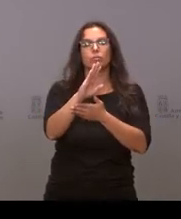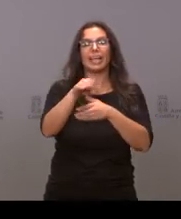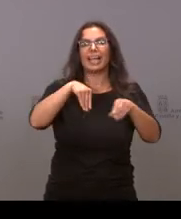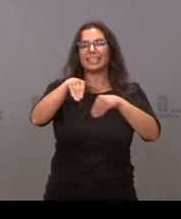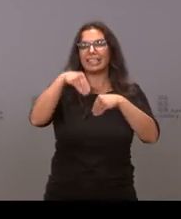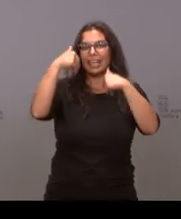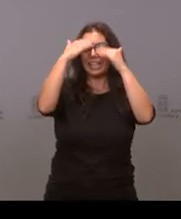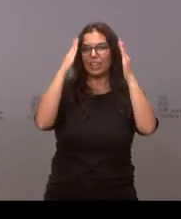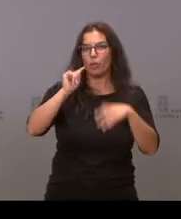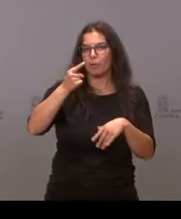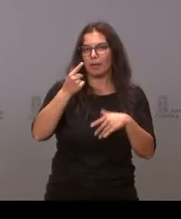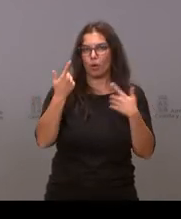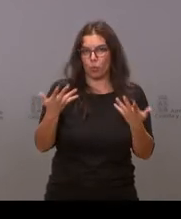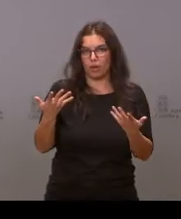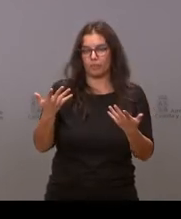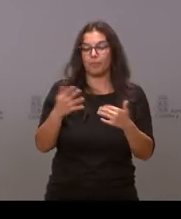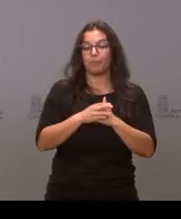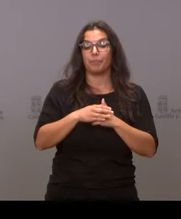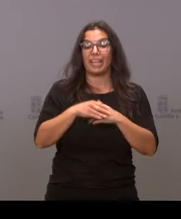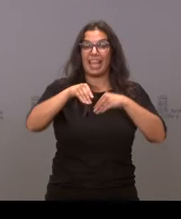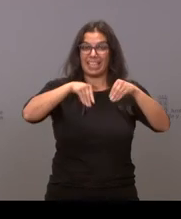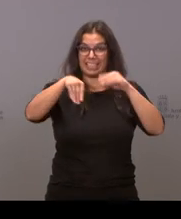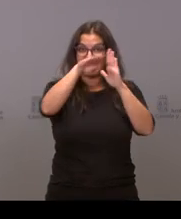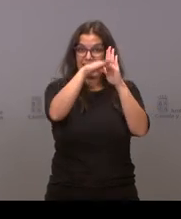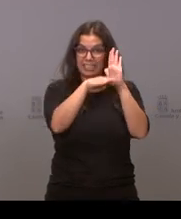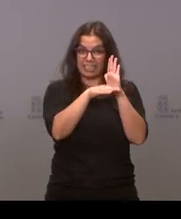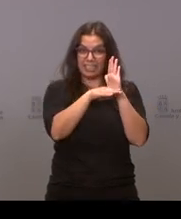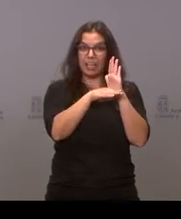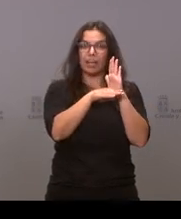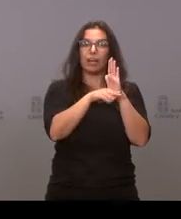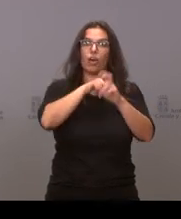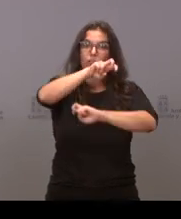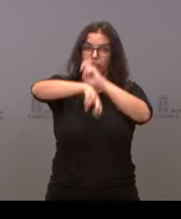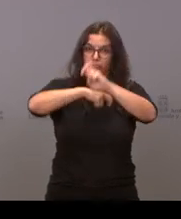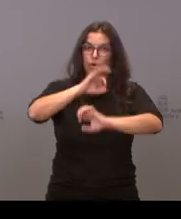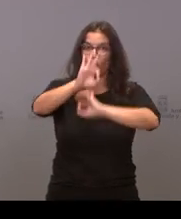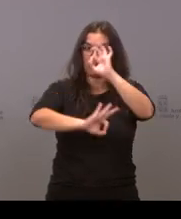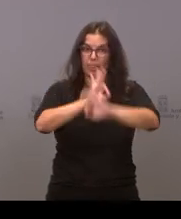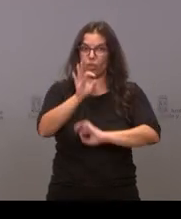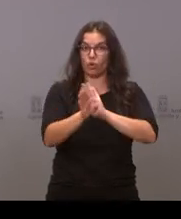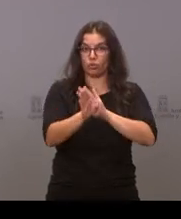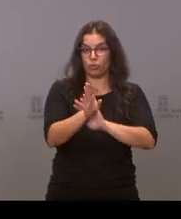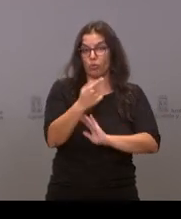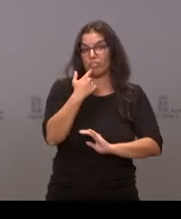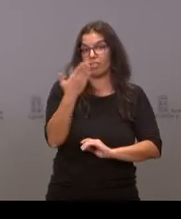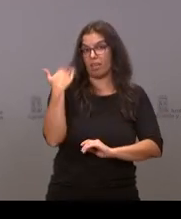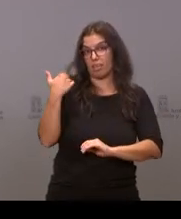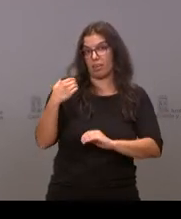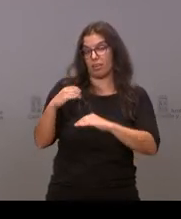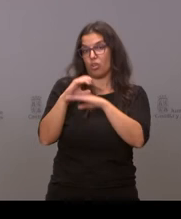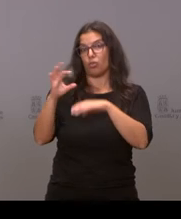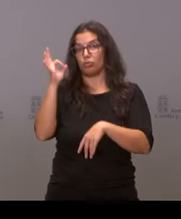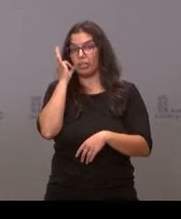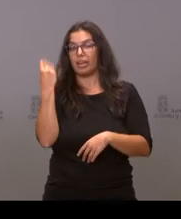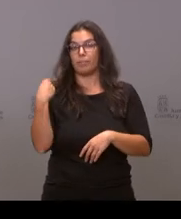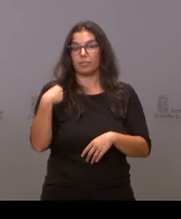atención primaria en esa estrategia se mantiene esa reordenación según explicó ayer la consejera de los consultorios rurales